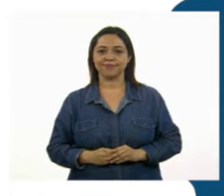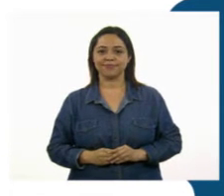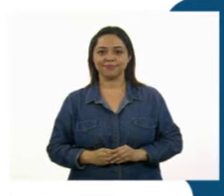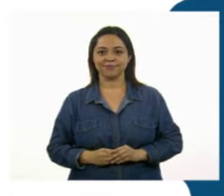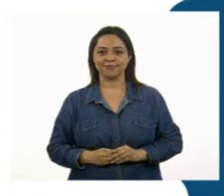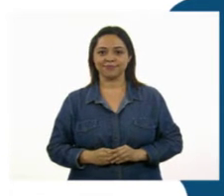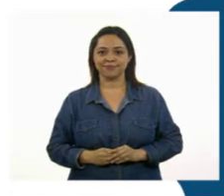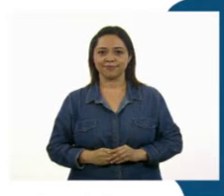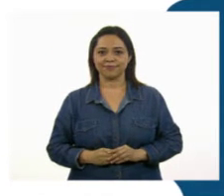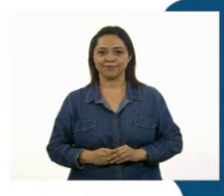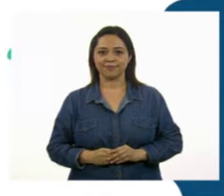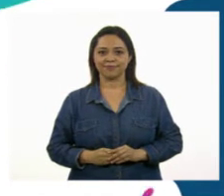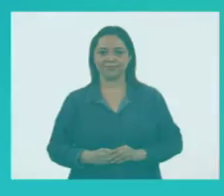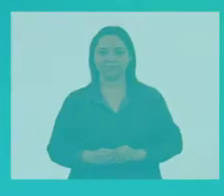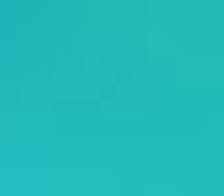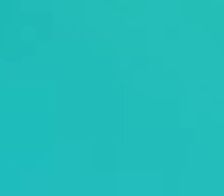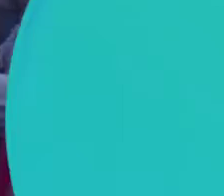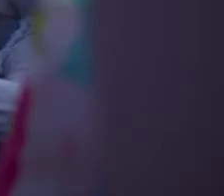aprendeencasa.cep.gov.mx.